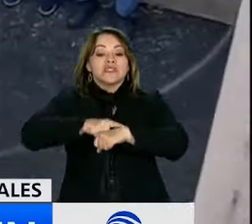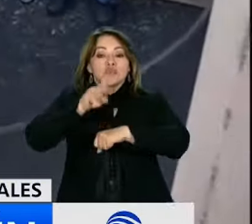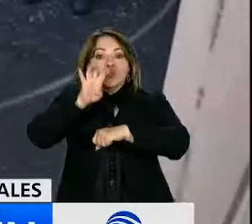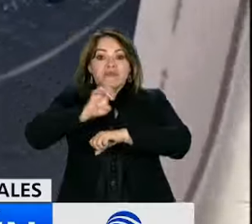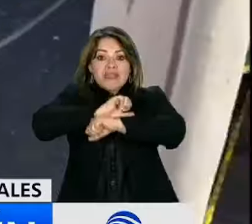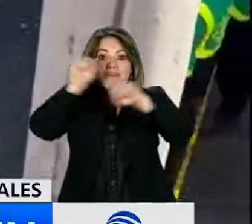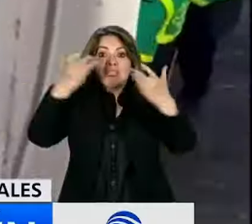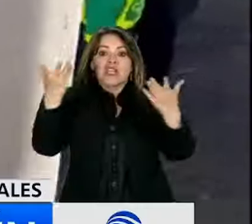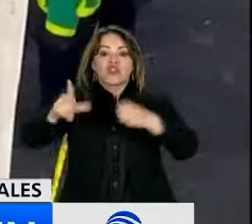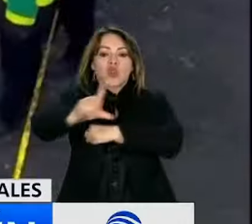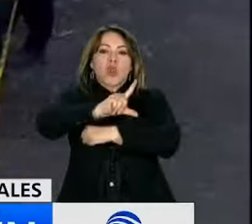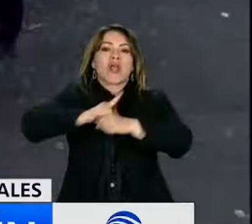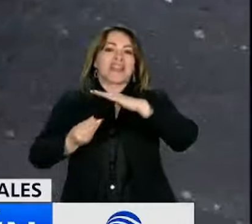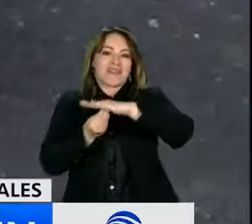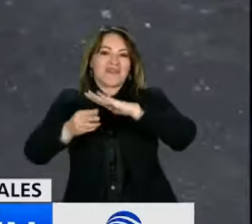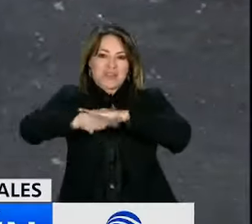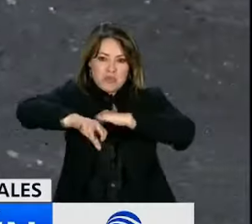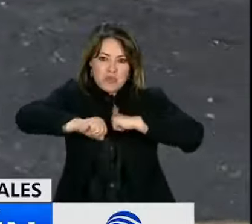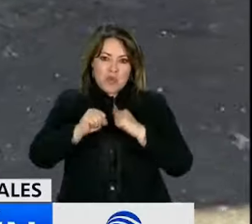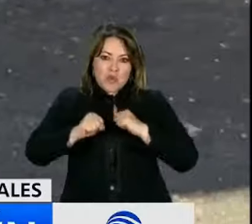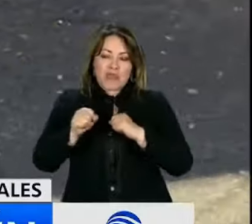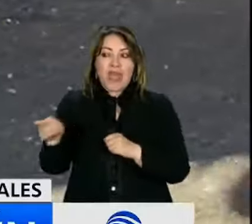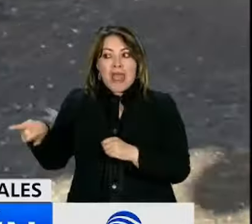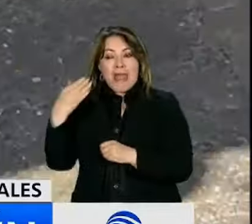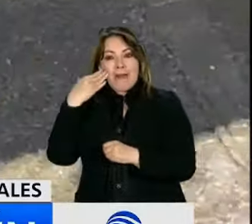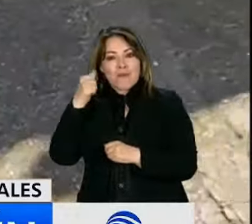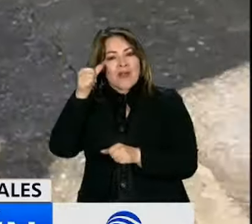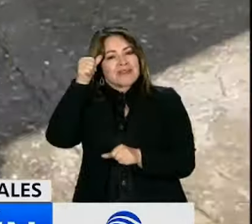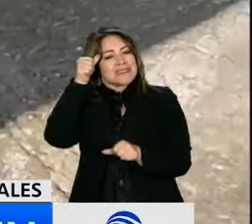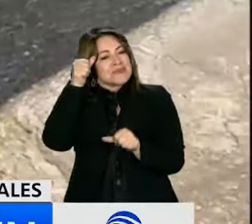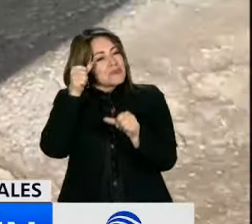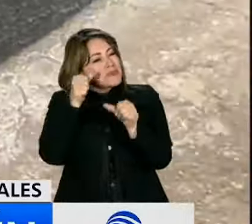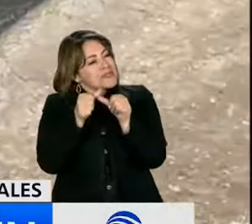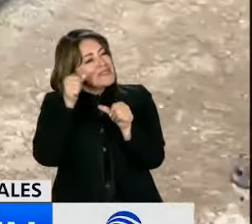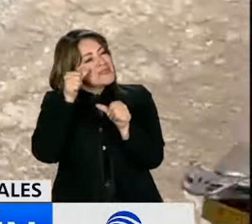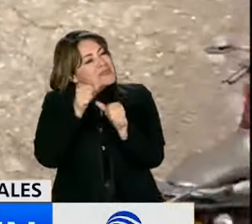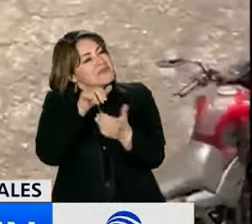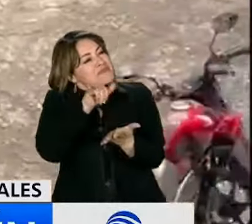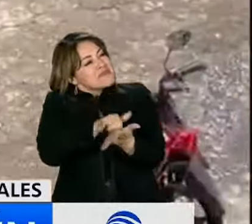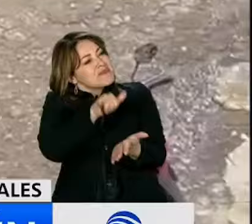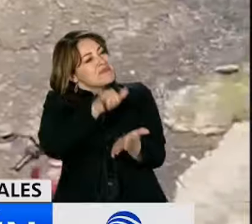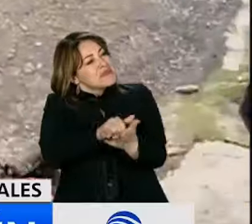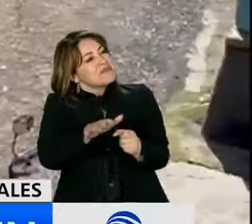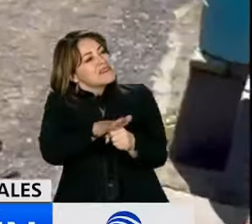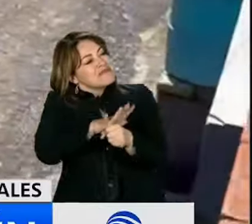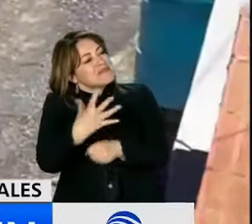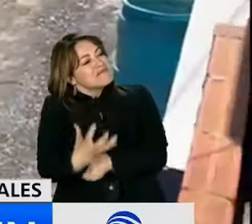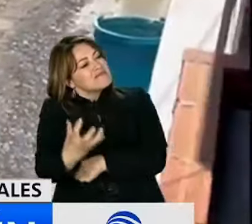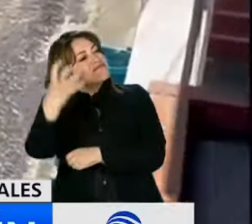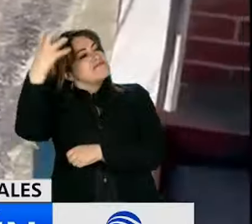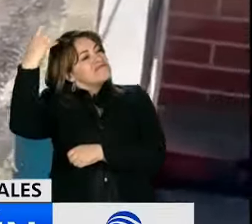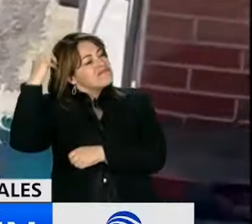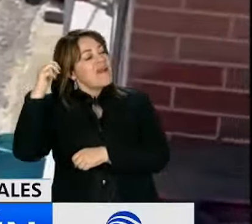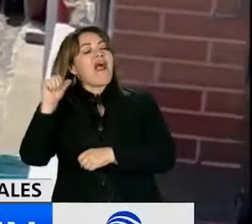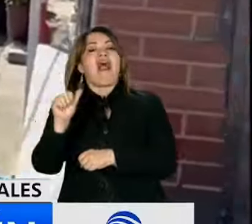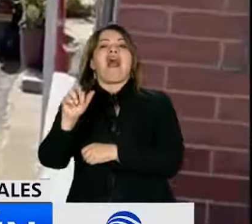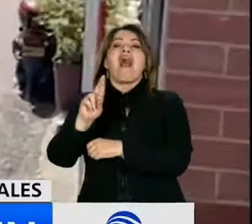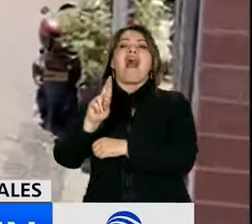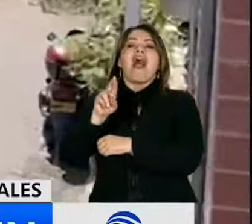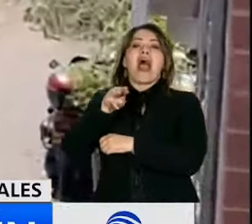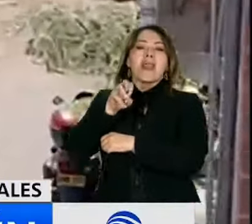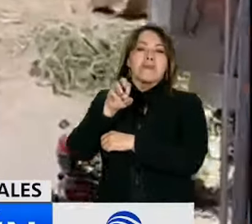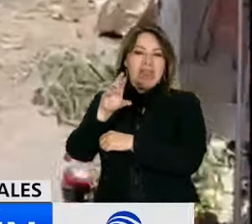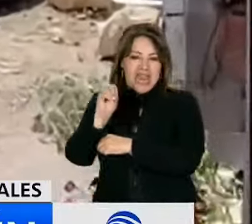mañana. Y mientras Aura María revivía con el barro, con la urgencia por evacuar y con la acción de las autoridades, lo que vivió